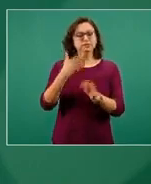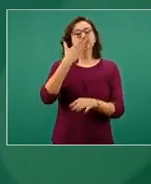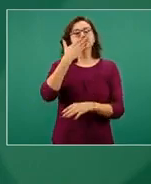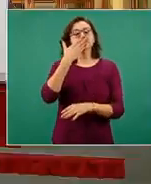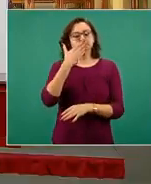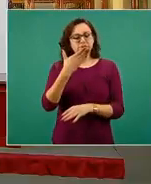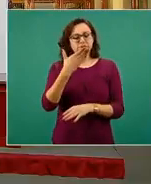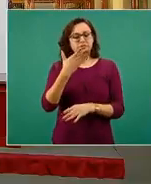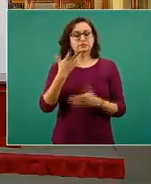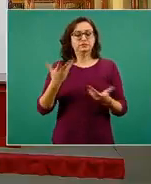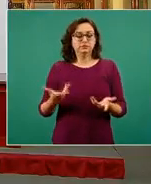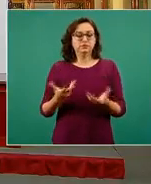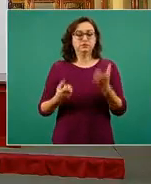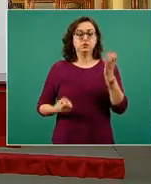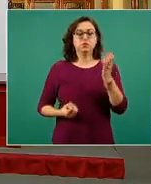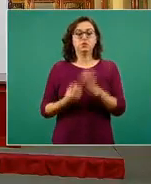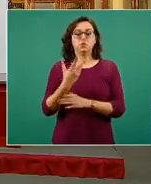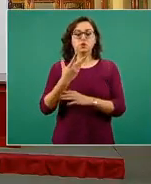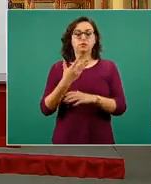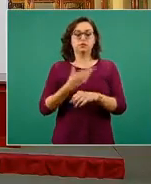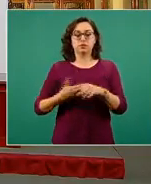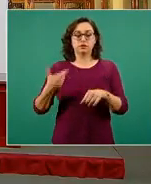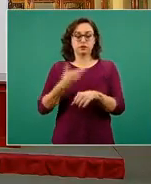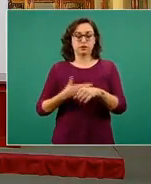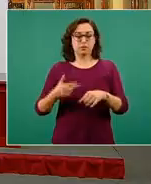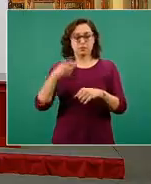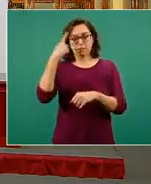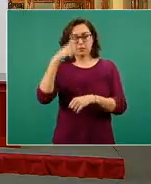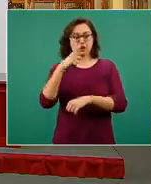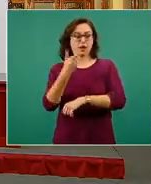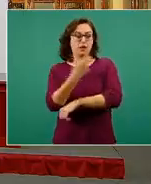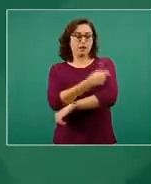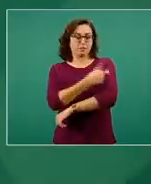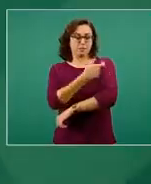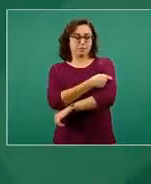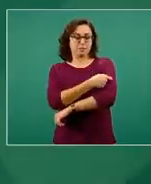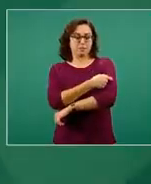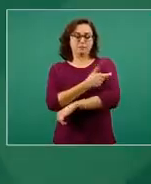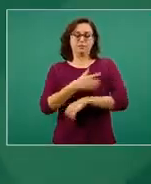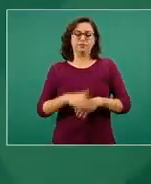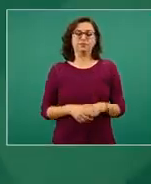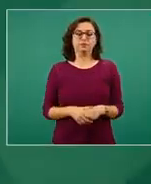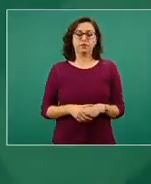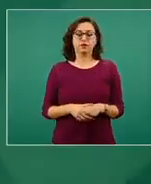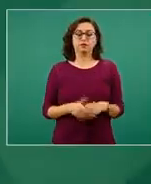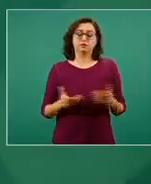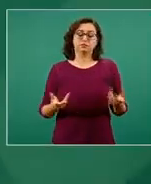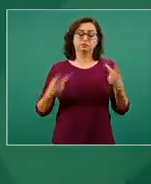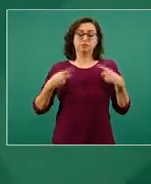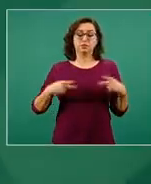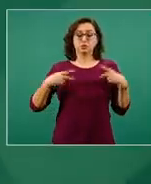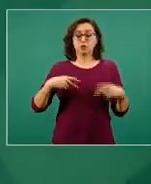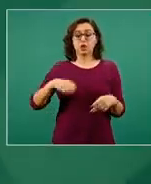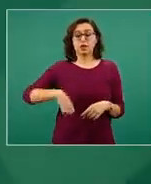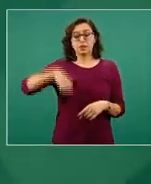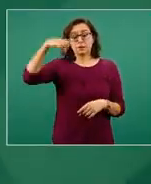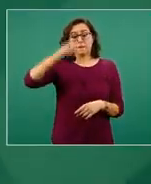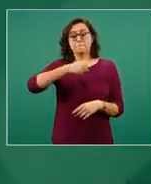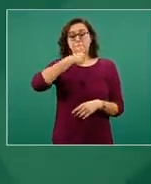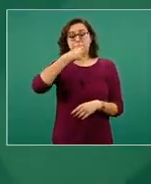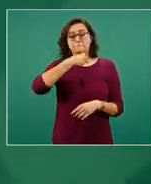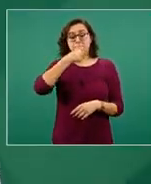organización del operativo de vacunación. Pensando en las personas adultas mayores, la vacuna es